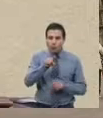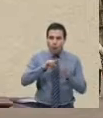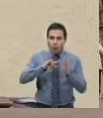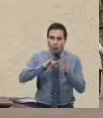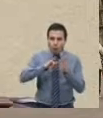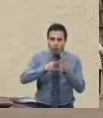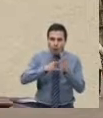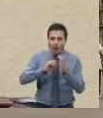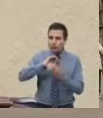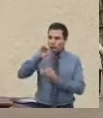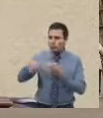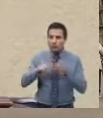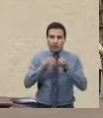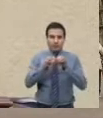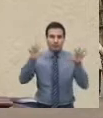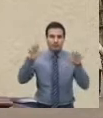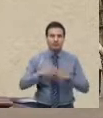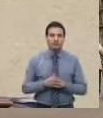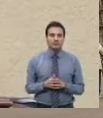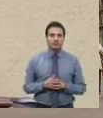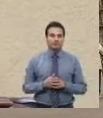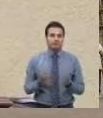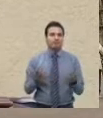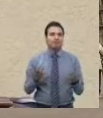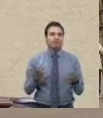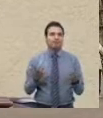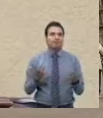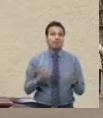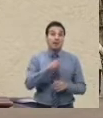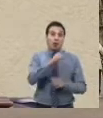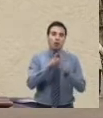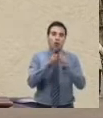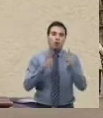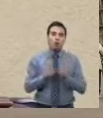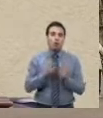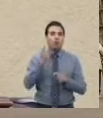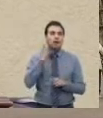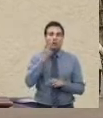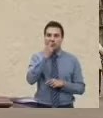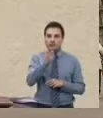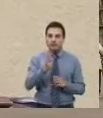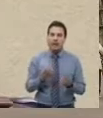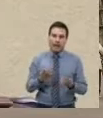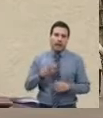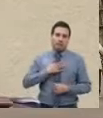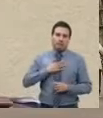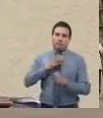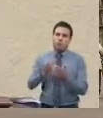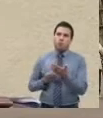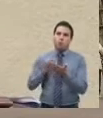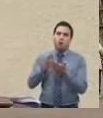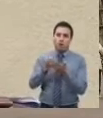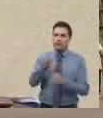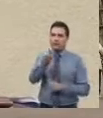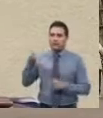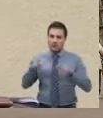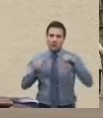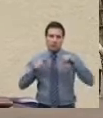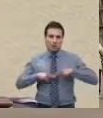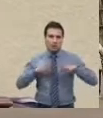que el atractivo de una oferta política propició esta coincidencia de determinadas